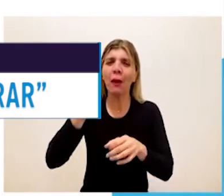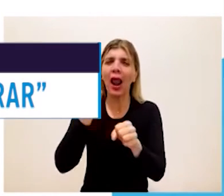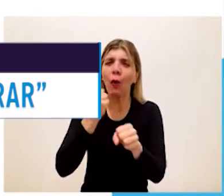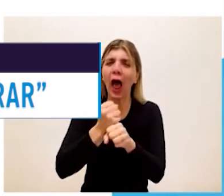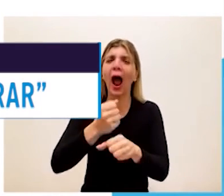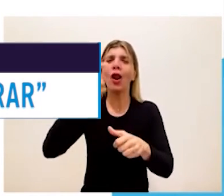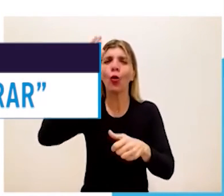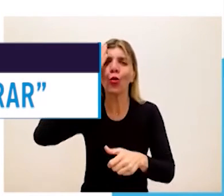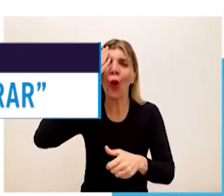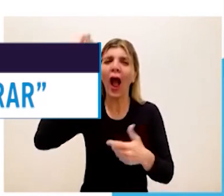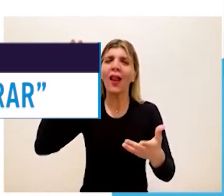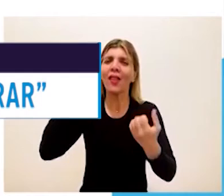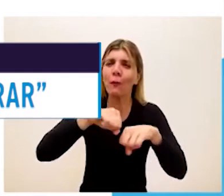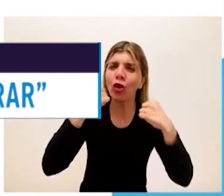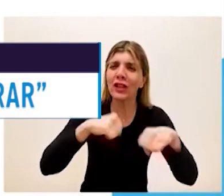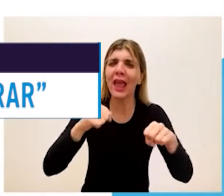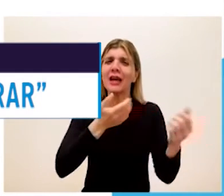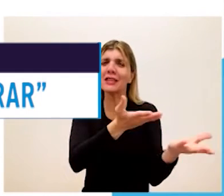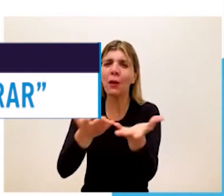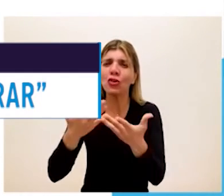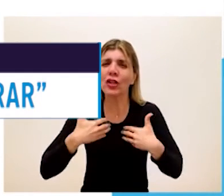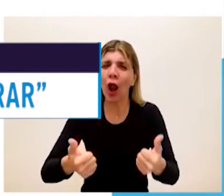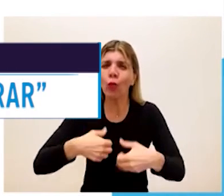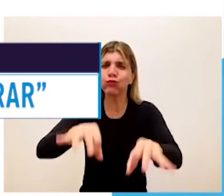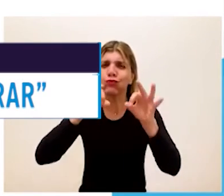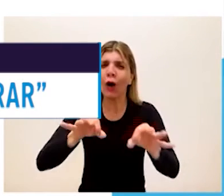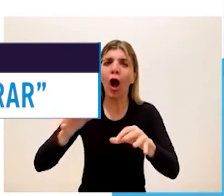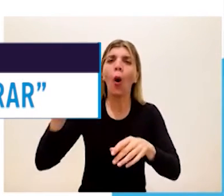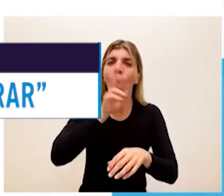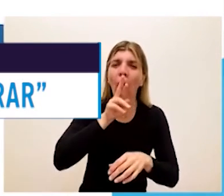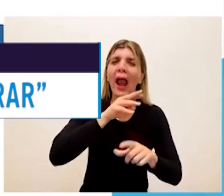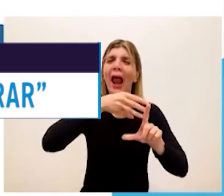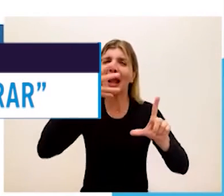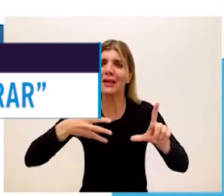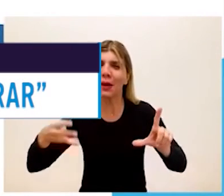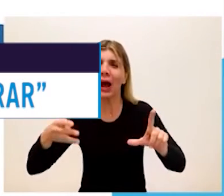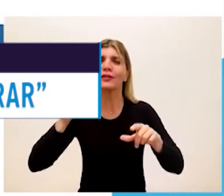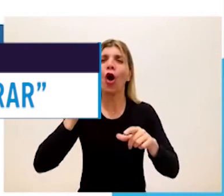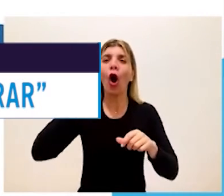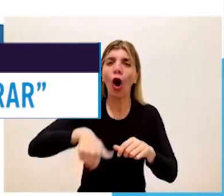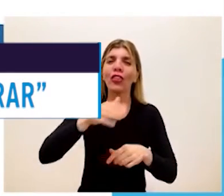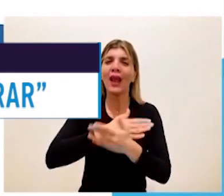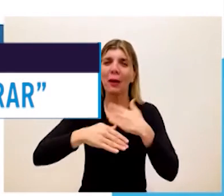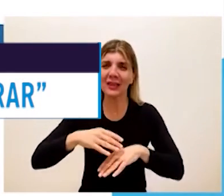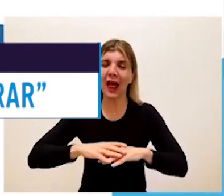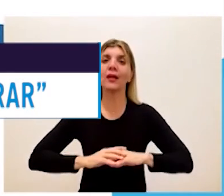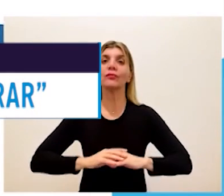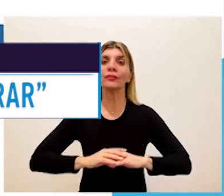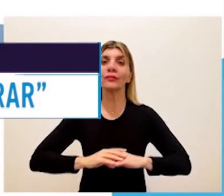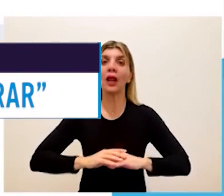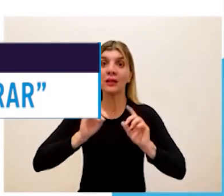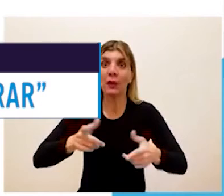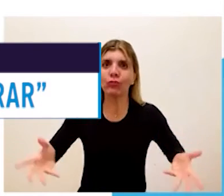y el Ministerio de las Mujeres, Género y Diversidades puso en marcha Equiparar. Así le pusimos. Y vamos a